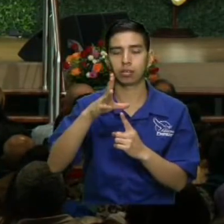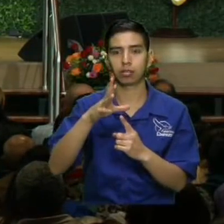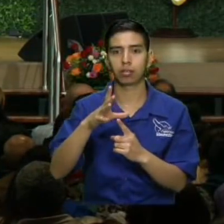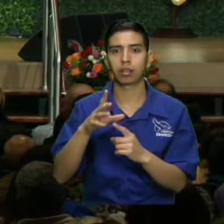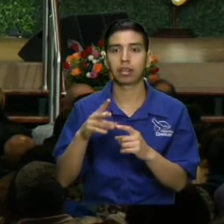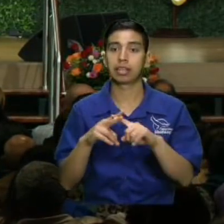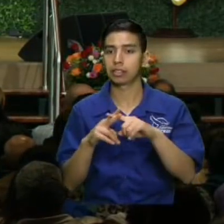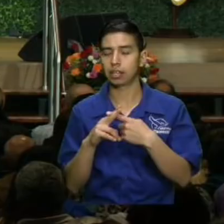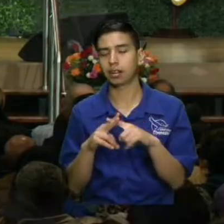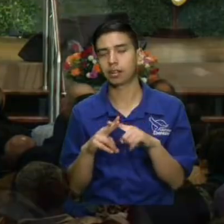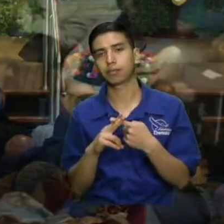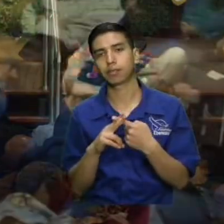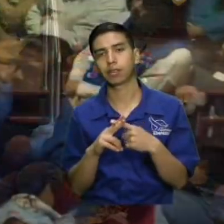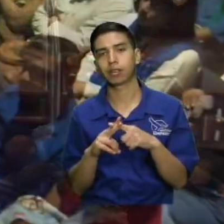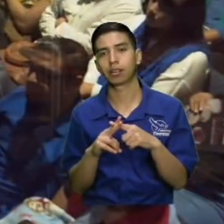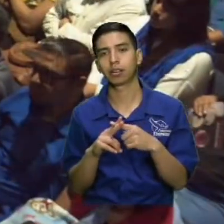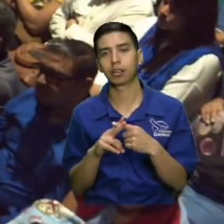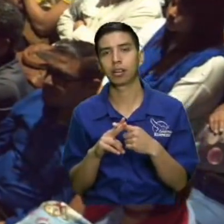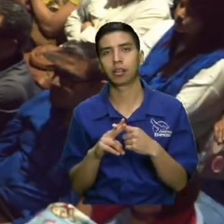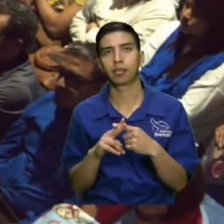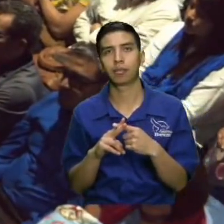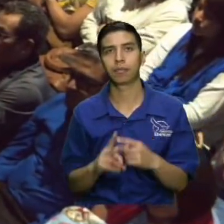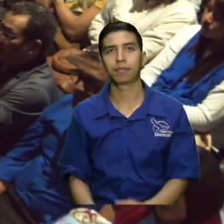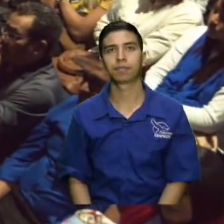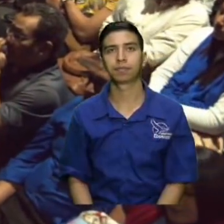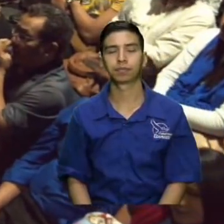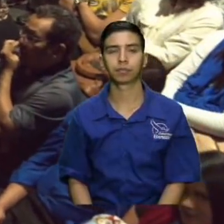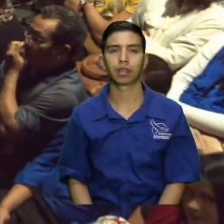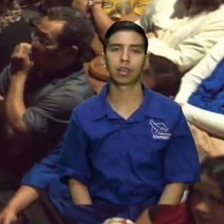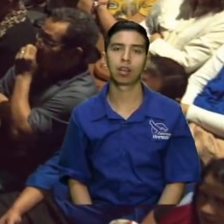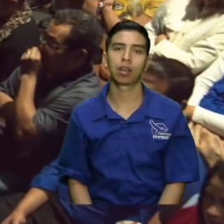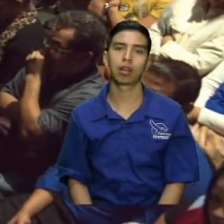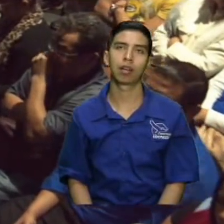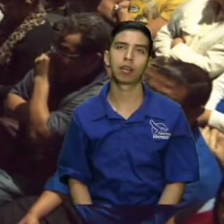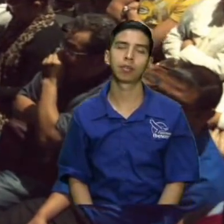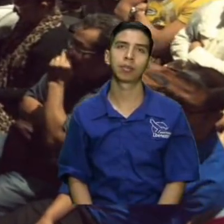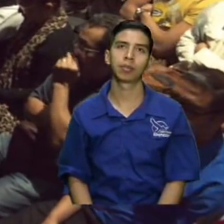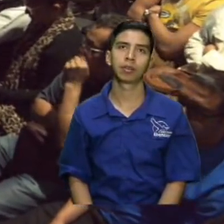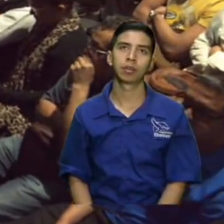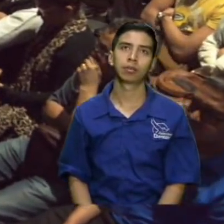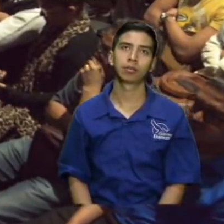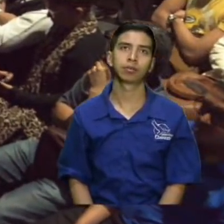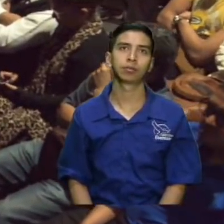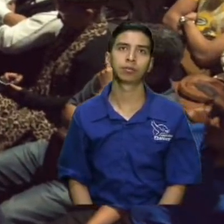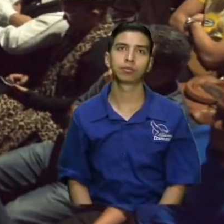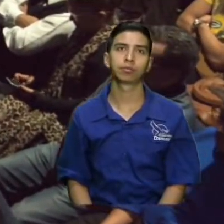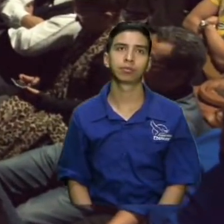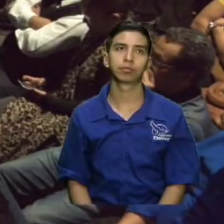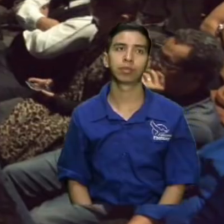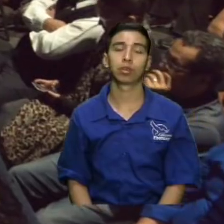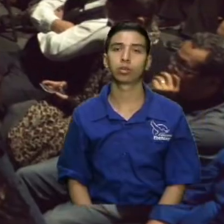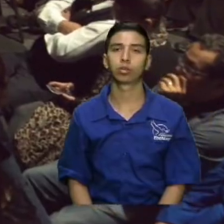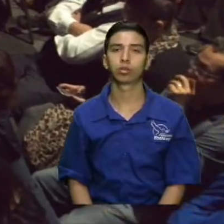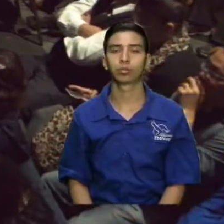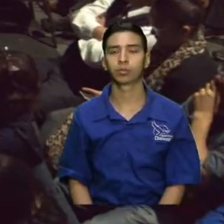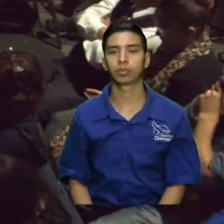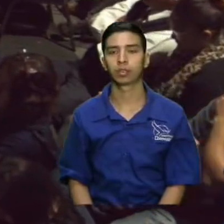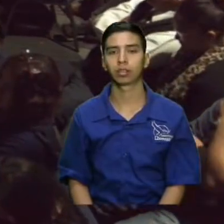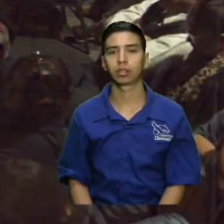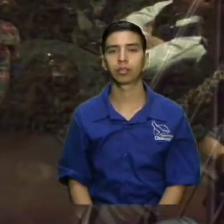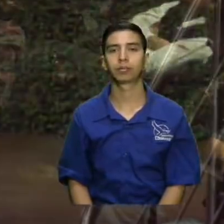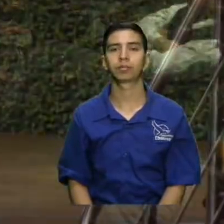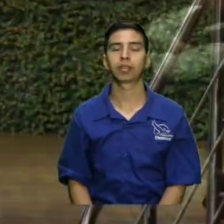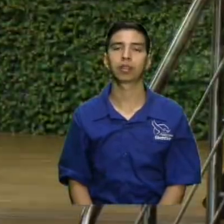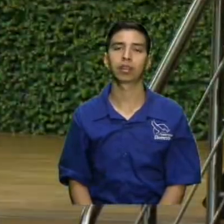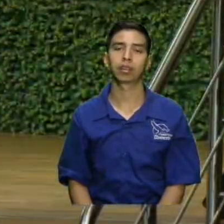estoy mencionando, que no lo tengo metido entre los slides de acá, en el caso que estoy mencionando, él hizo doble número de milagros que